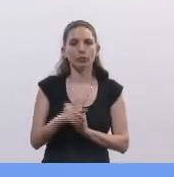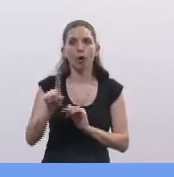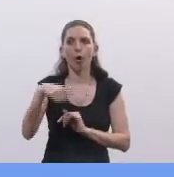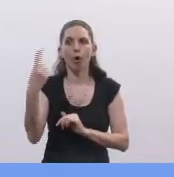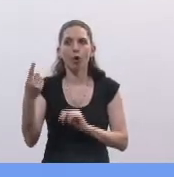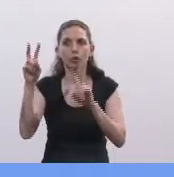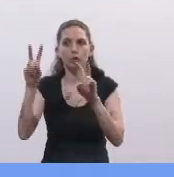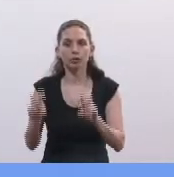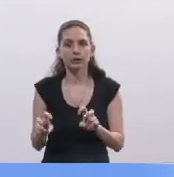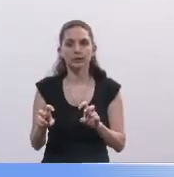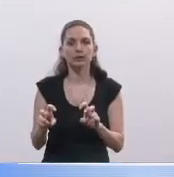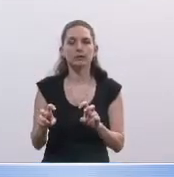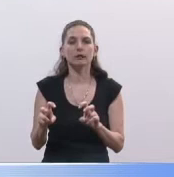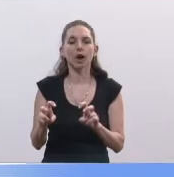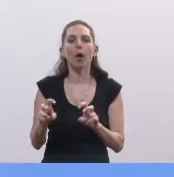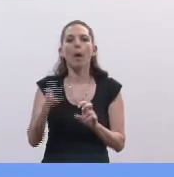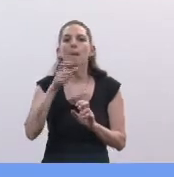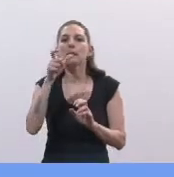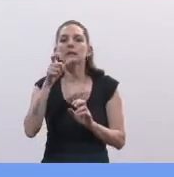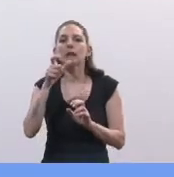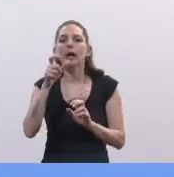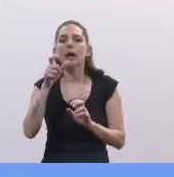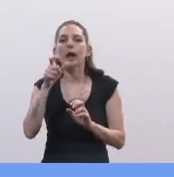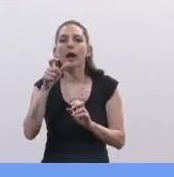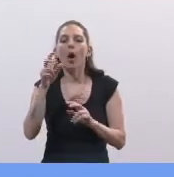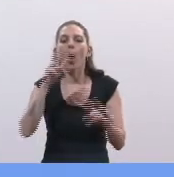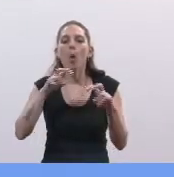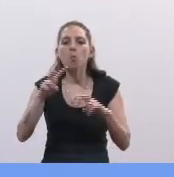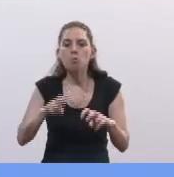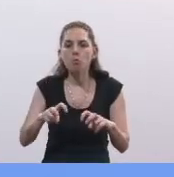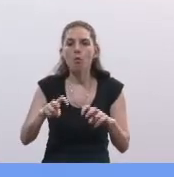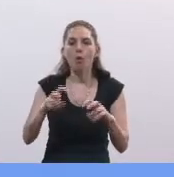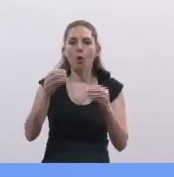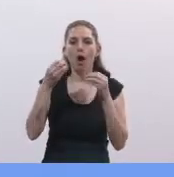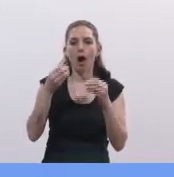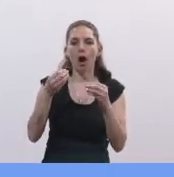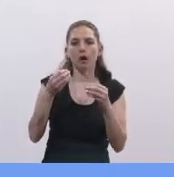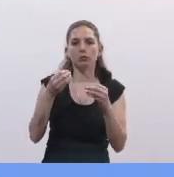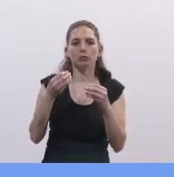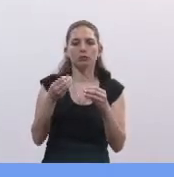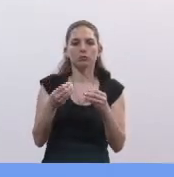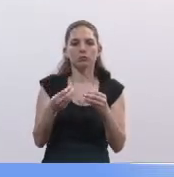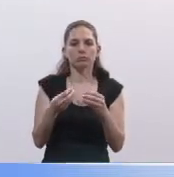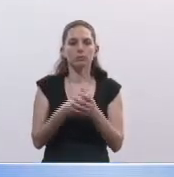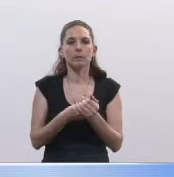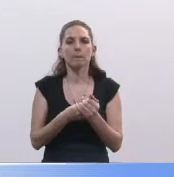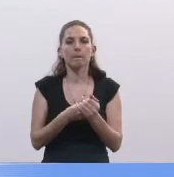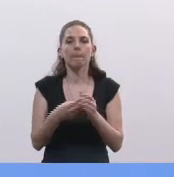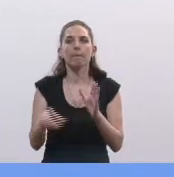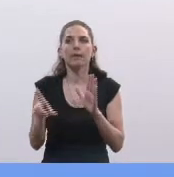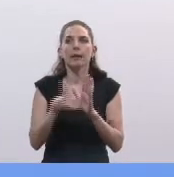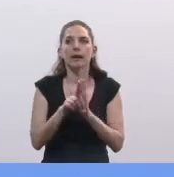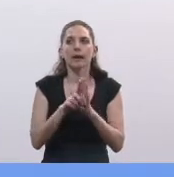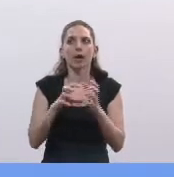Y por otro lado, decía el mensaje de elevación, por otro lado, se busca dejar atrás la desnaturalización que la